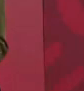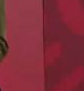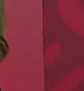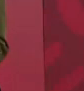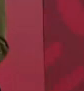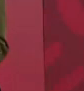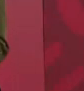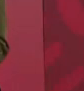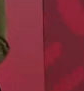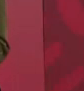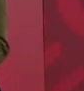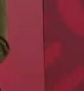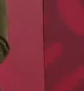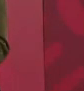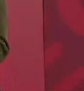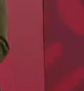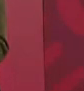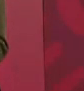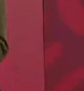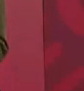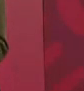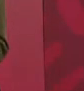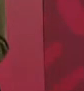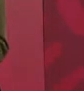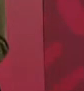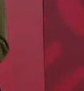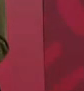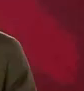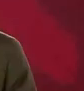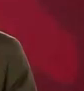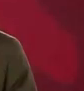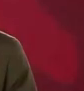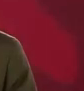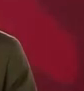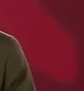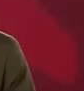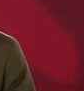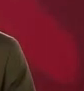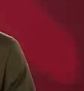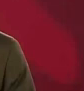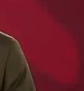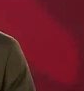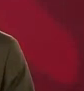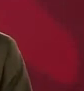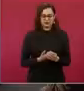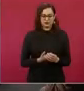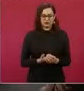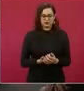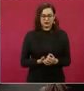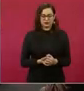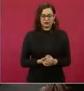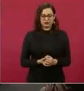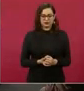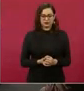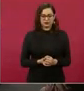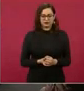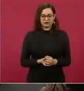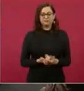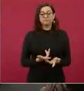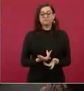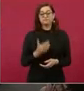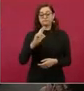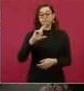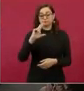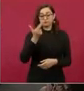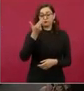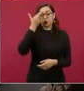quedado conmigo desde hace. Y es muy agradable estar aquí esta mañana y escuchar el progreso que está pasando. Recuerda muy bien el día